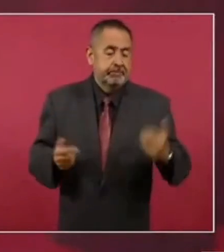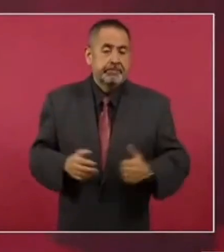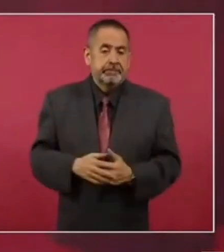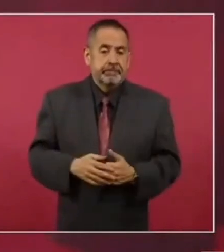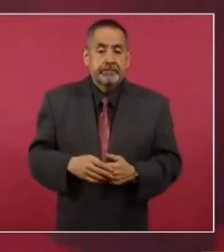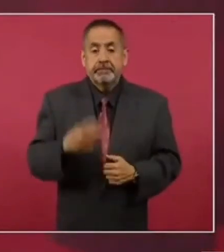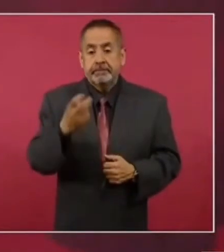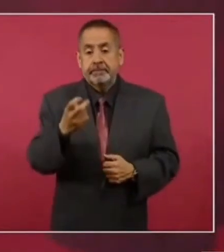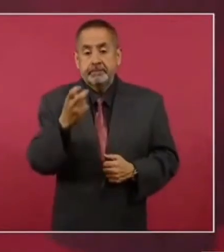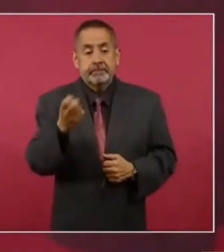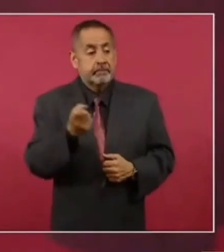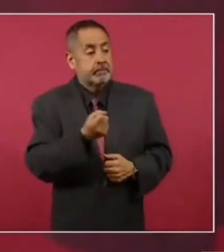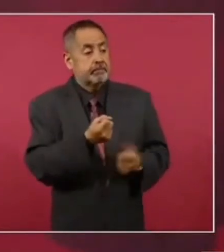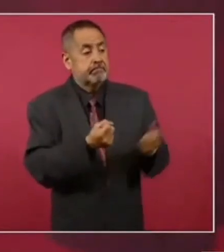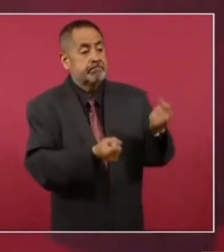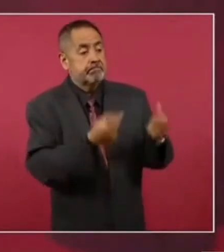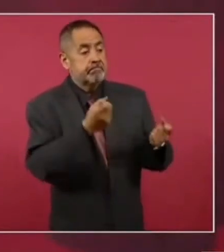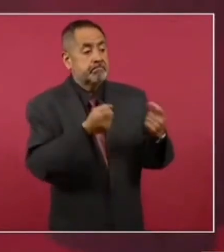están